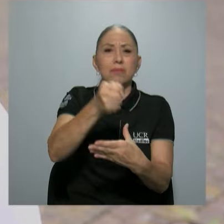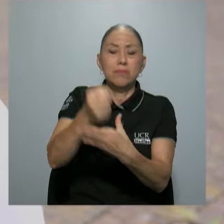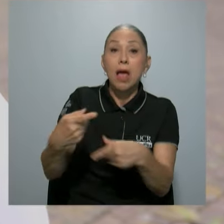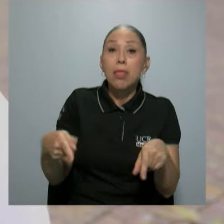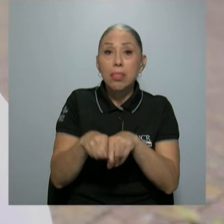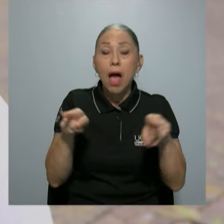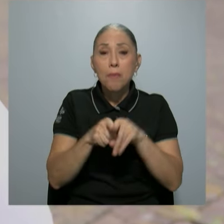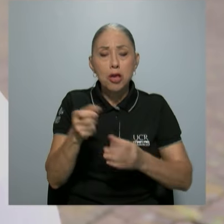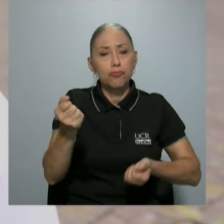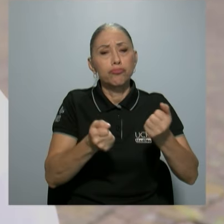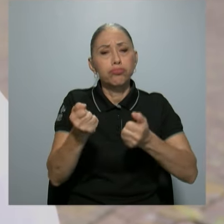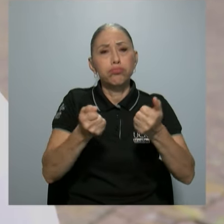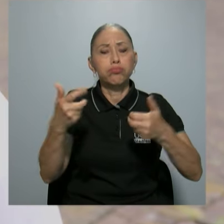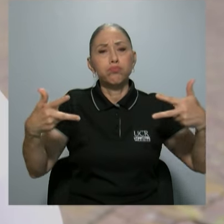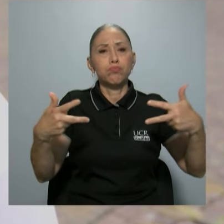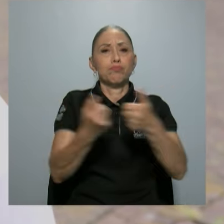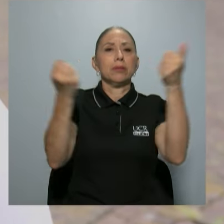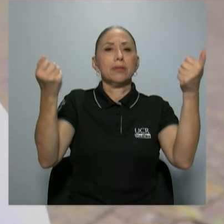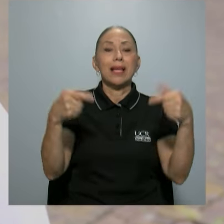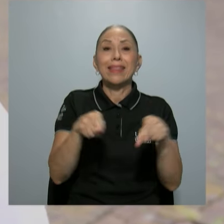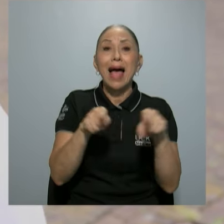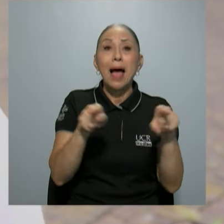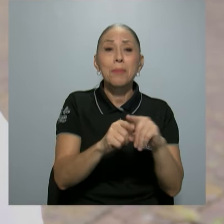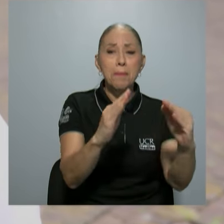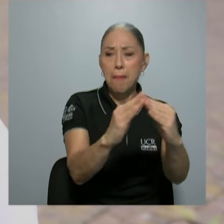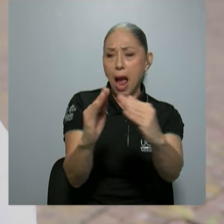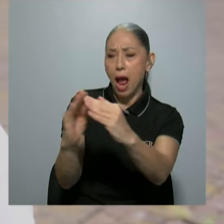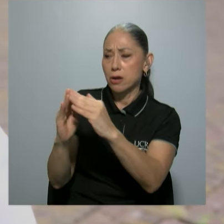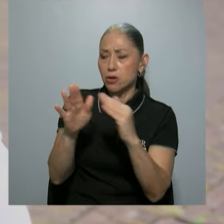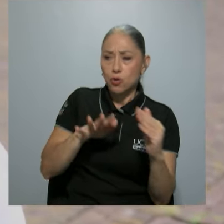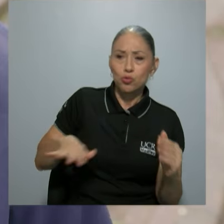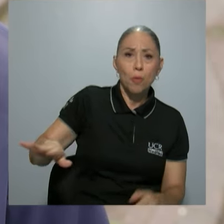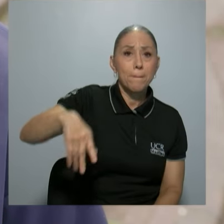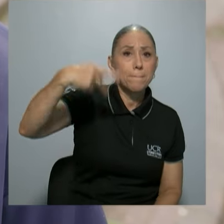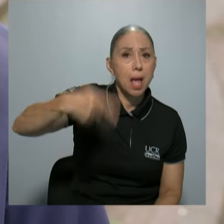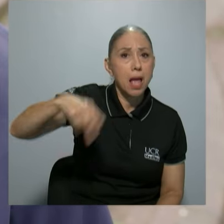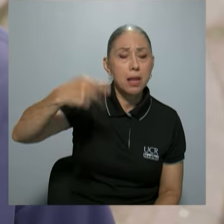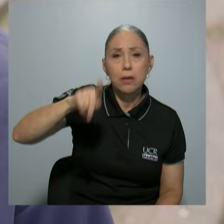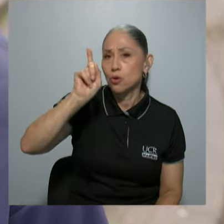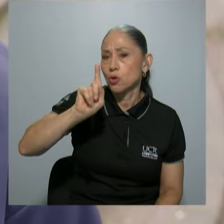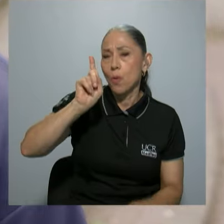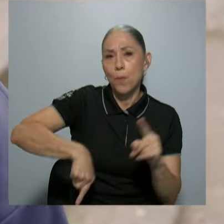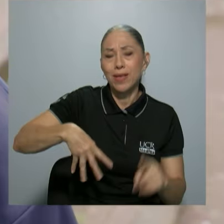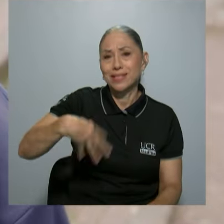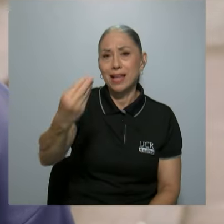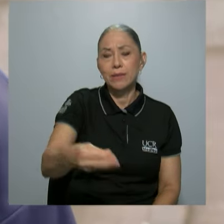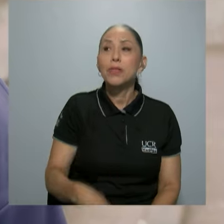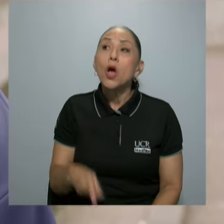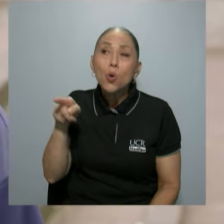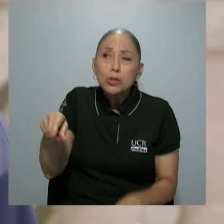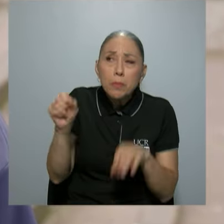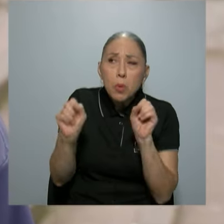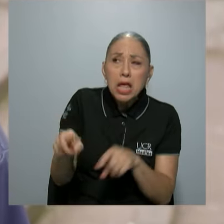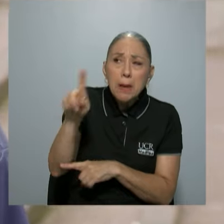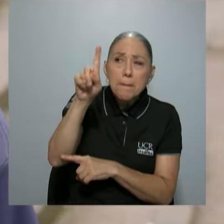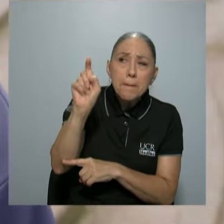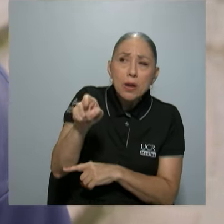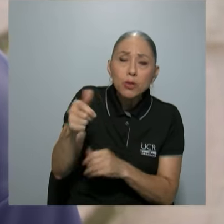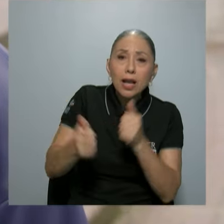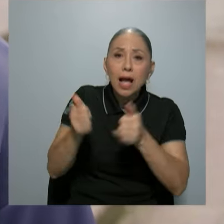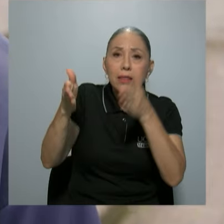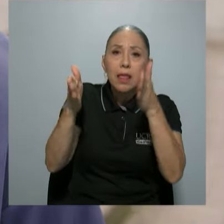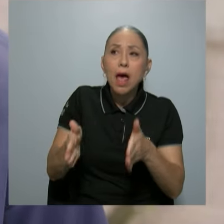tránsito y pues los barrios que son peligrosos, no se puede salir. Si usted pudiera hacerle alguna pregunta a un candidato presidencial, ¿qué le